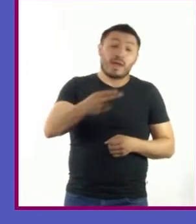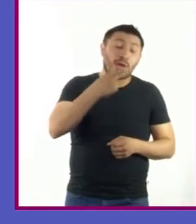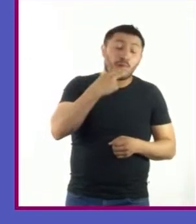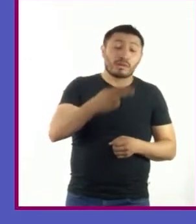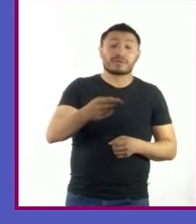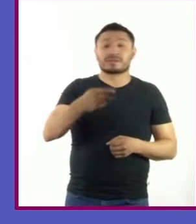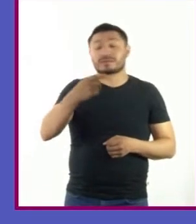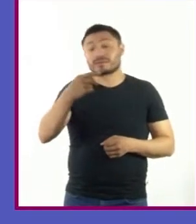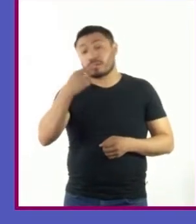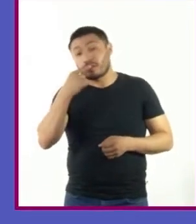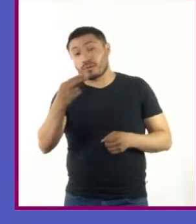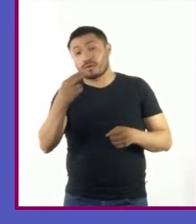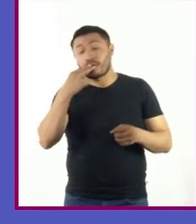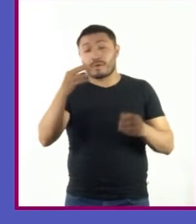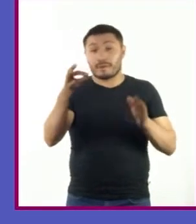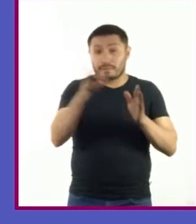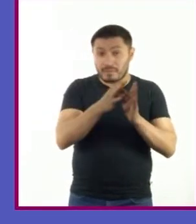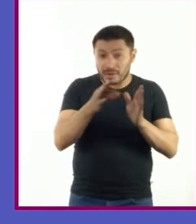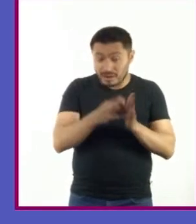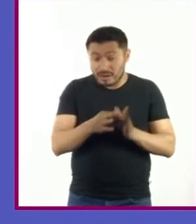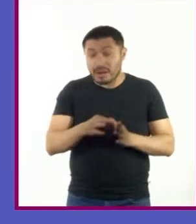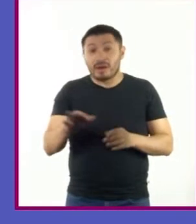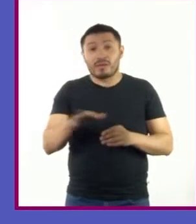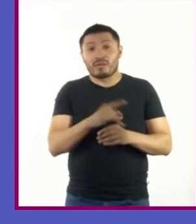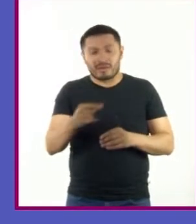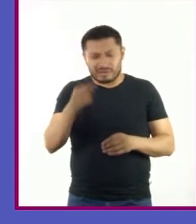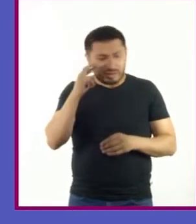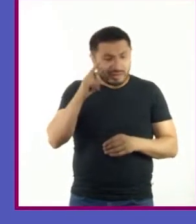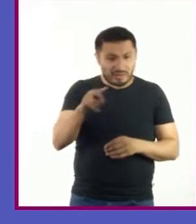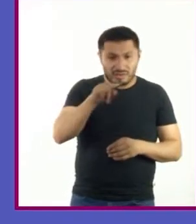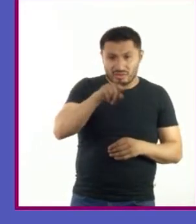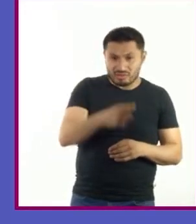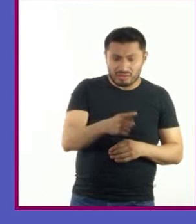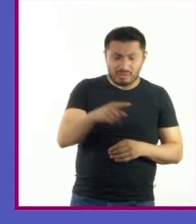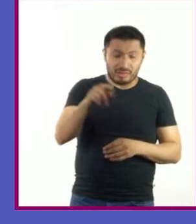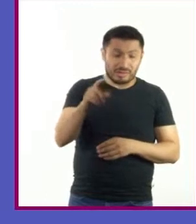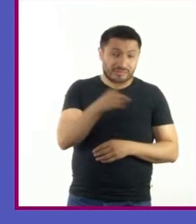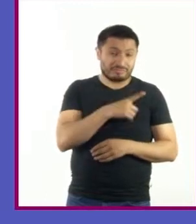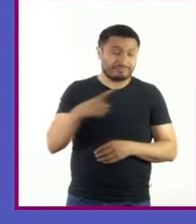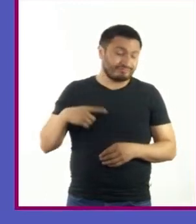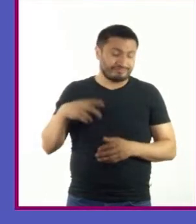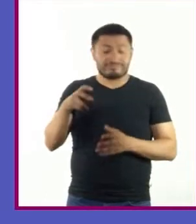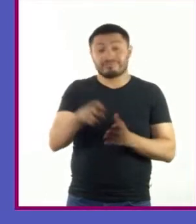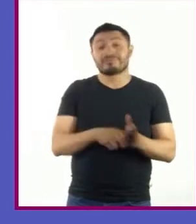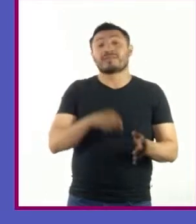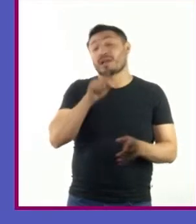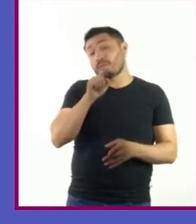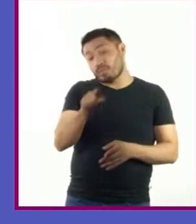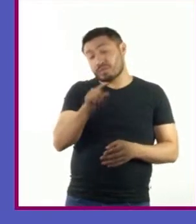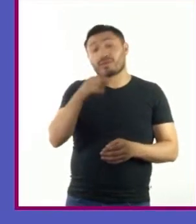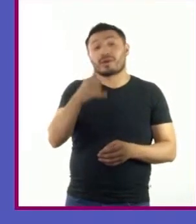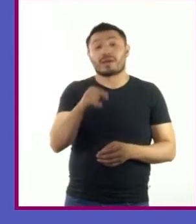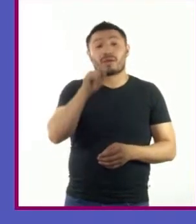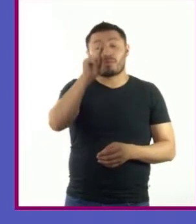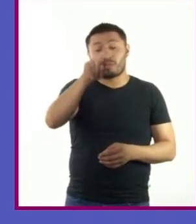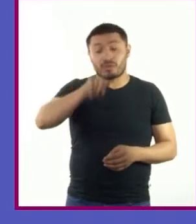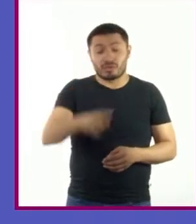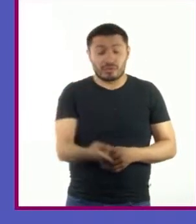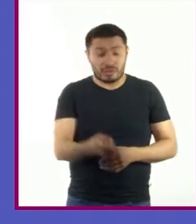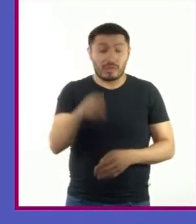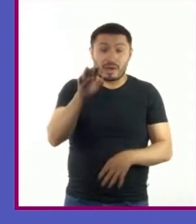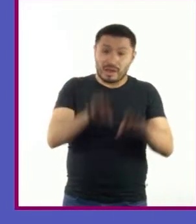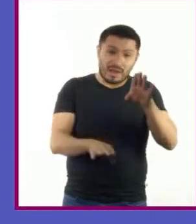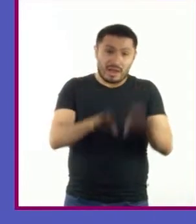de puntuación, porque me parece que utiliza comas cuando quiere utilizar puntos. y podría utilizar el punto y coma en